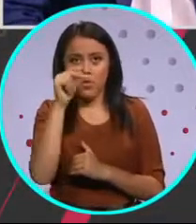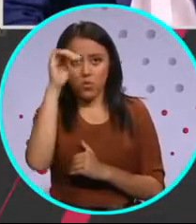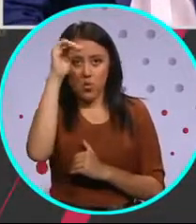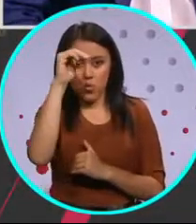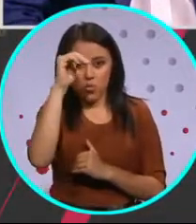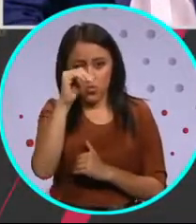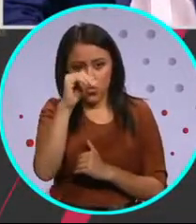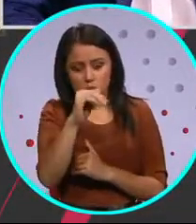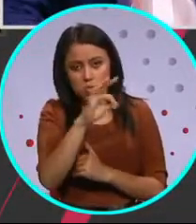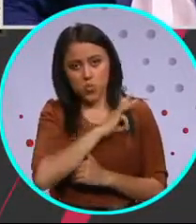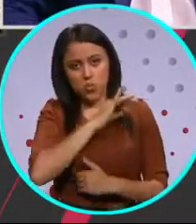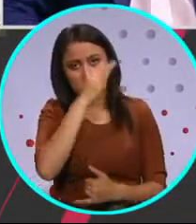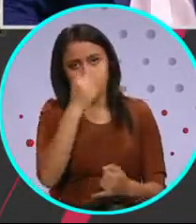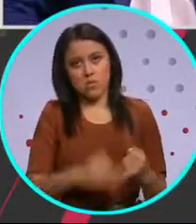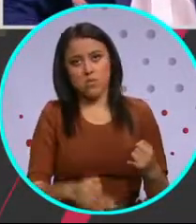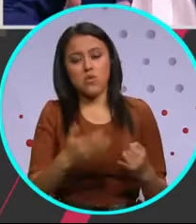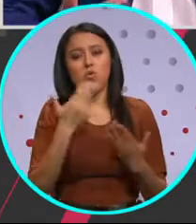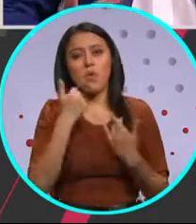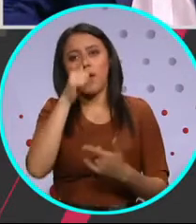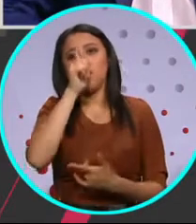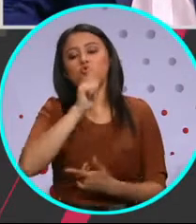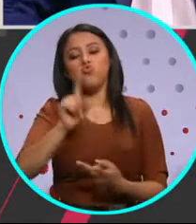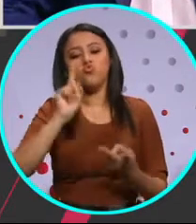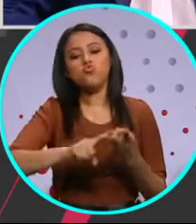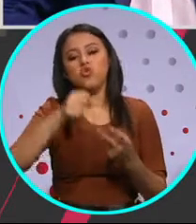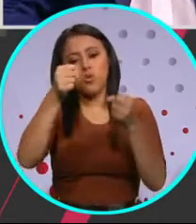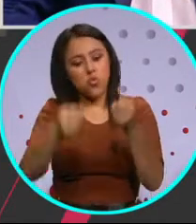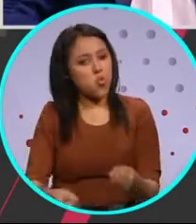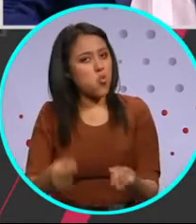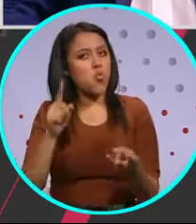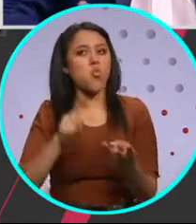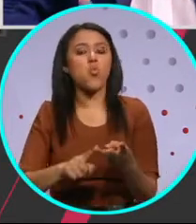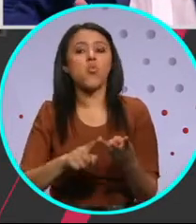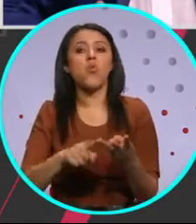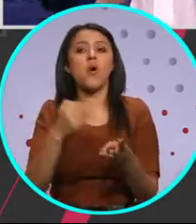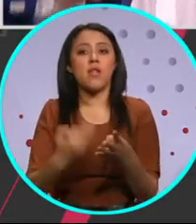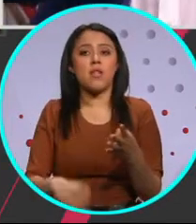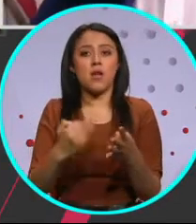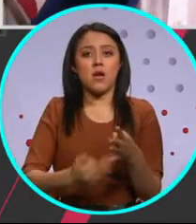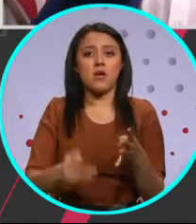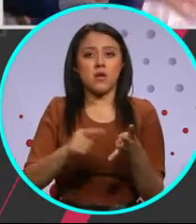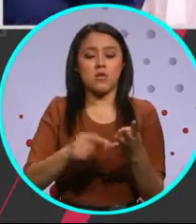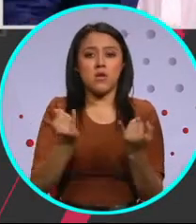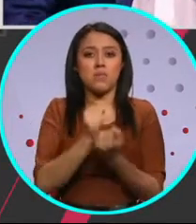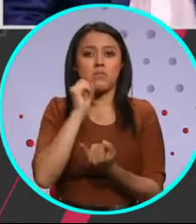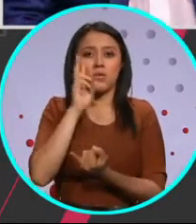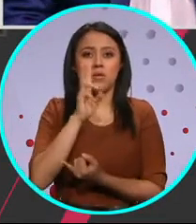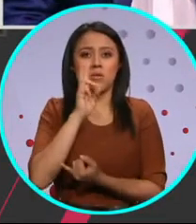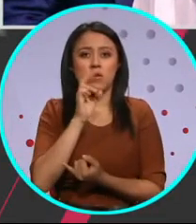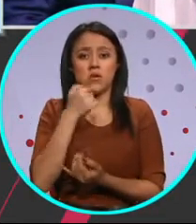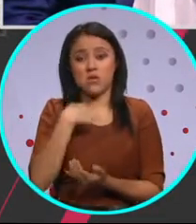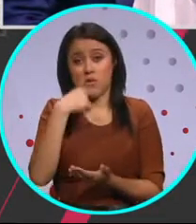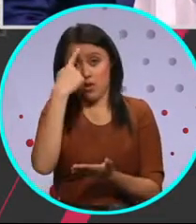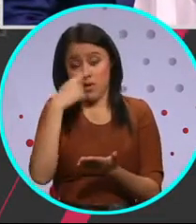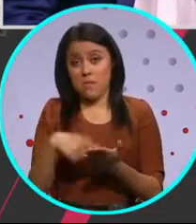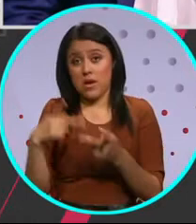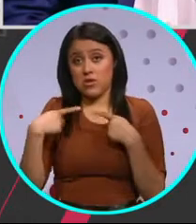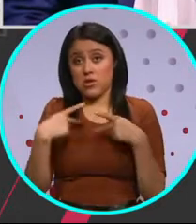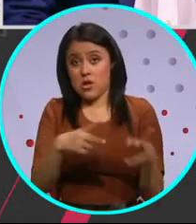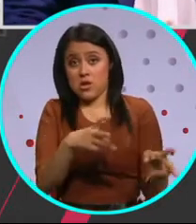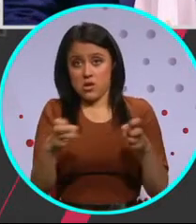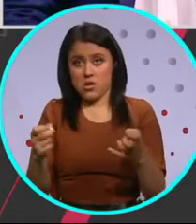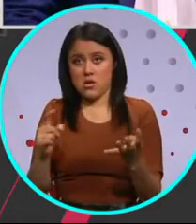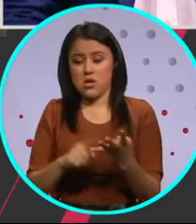niveles tuvo unas tres vaya la luz le falta seguridad falta de falta ahí tiene cuerda de malvivientes y los neumáticos